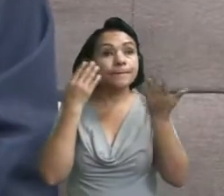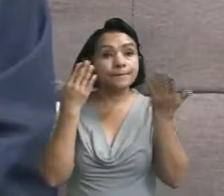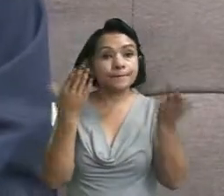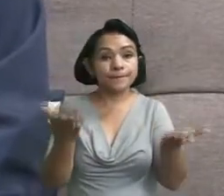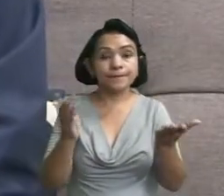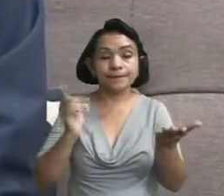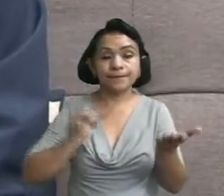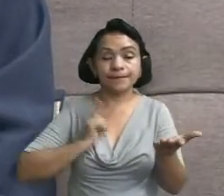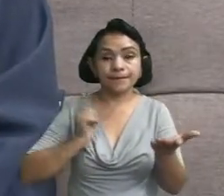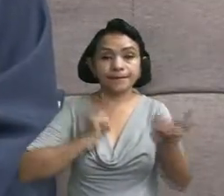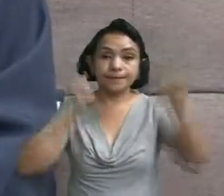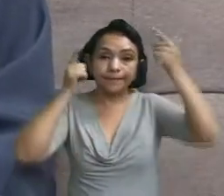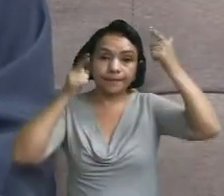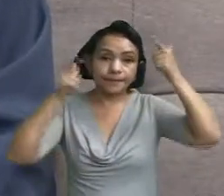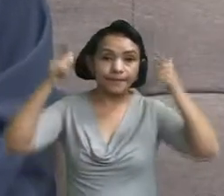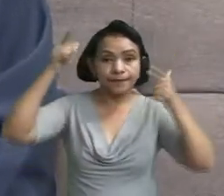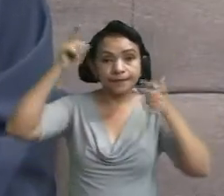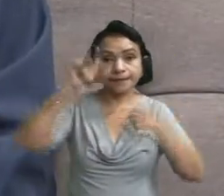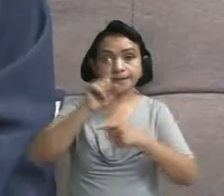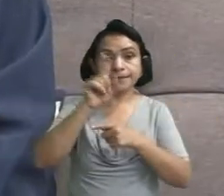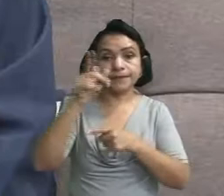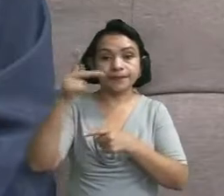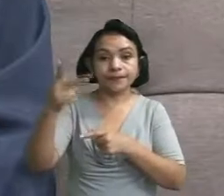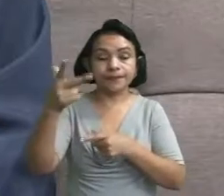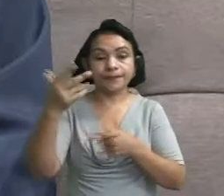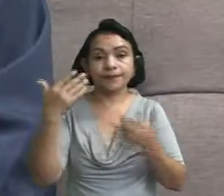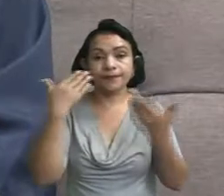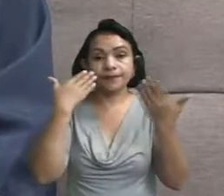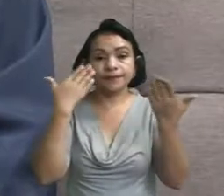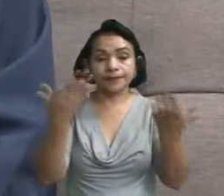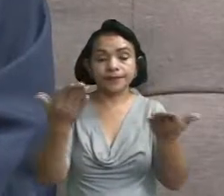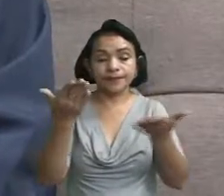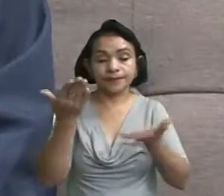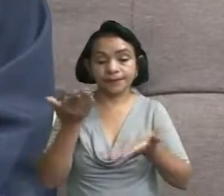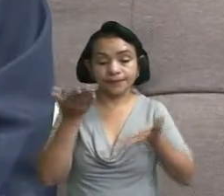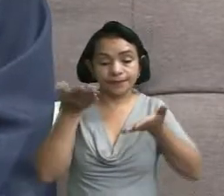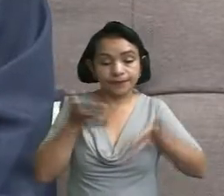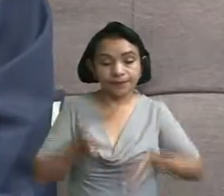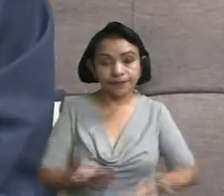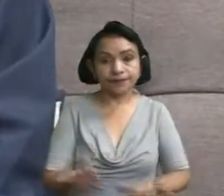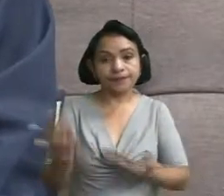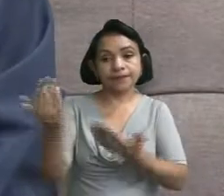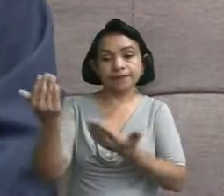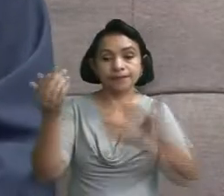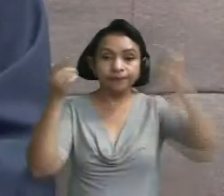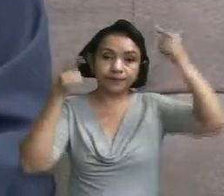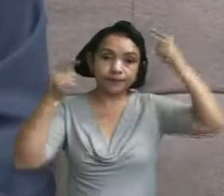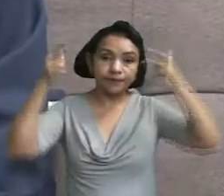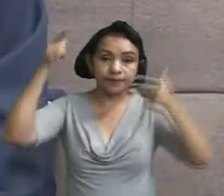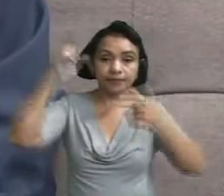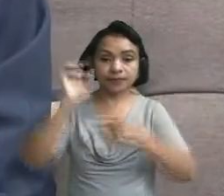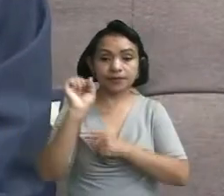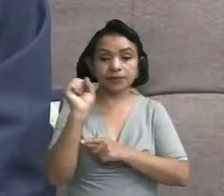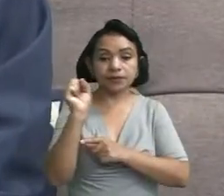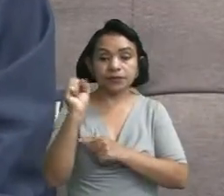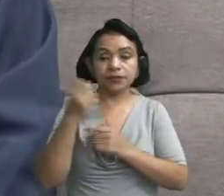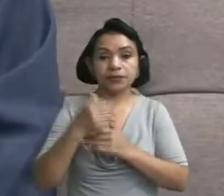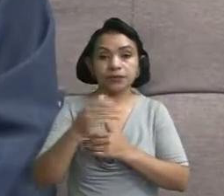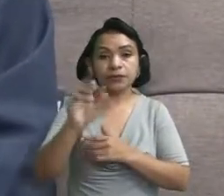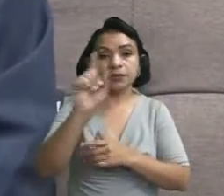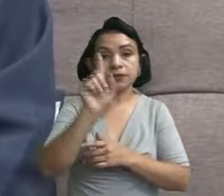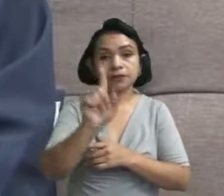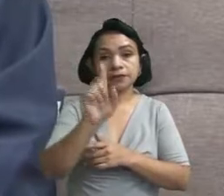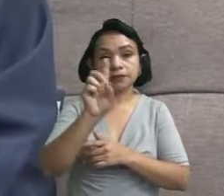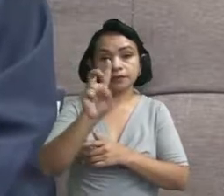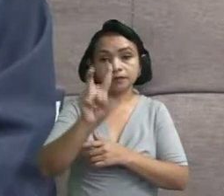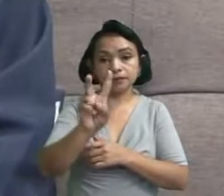a Sandino. El 18 de mayo de 1895 nació Sandino, ¿verdad? Este sábado 18 se cumplen